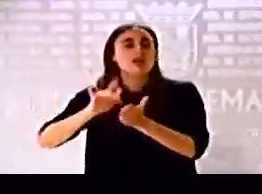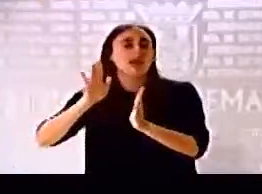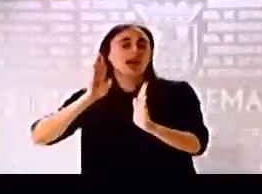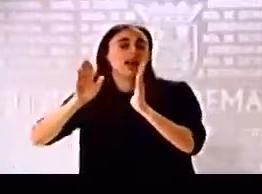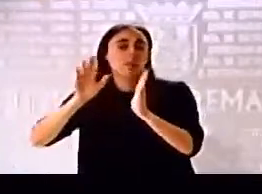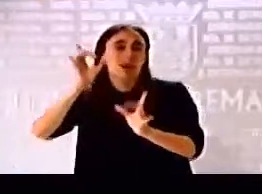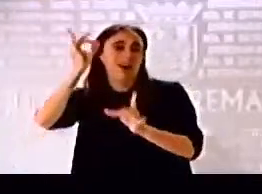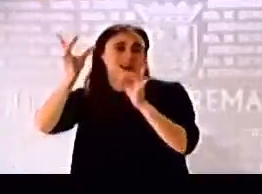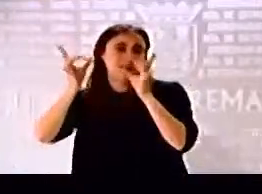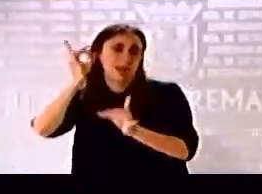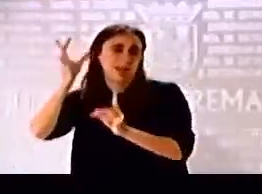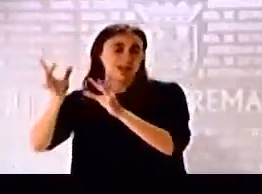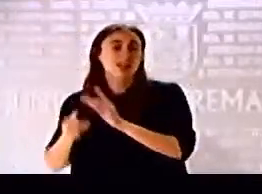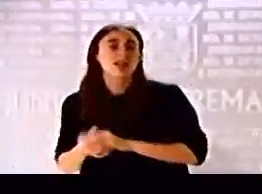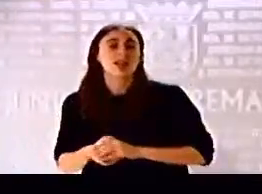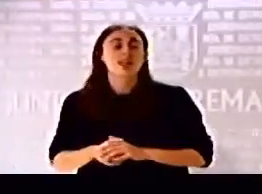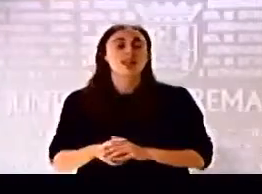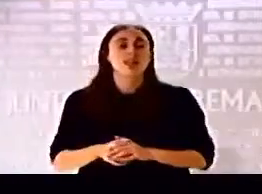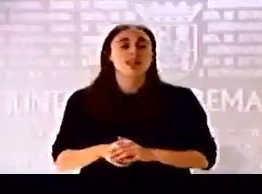actividad, es